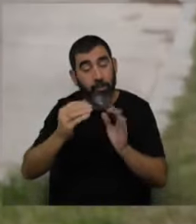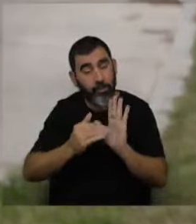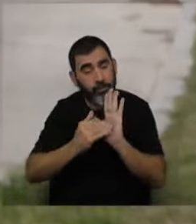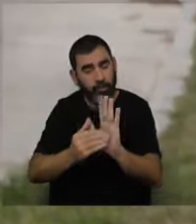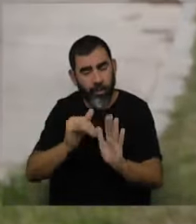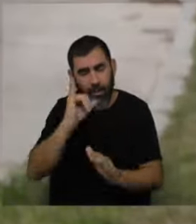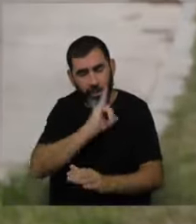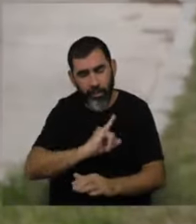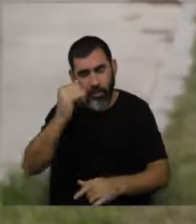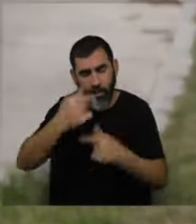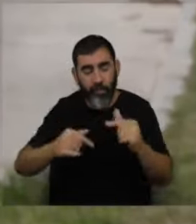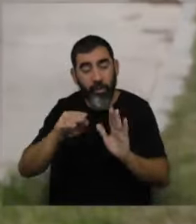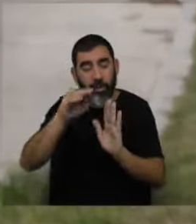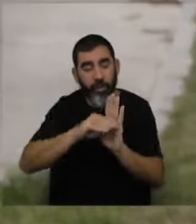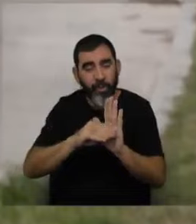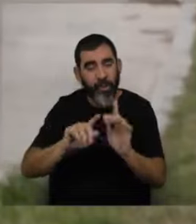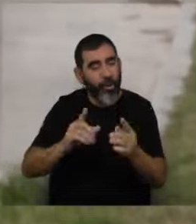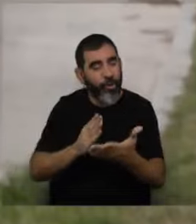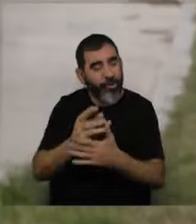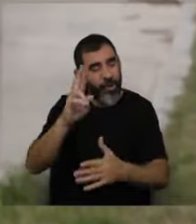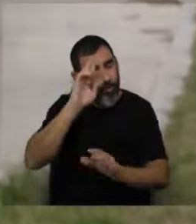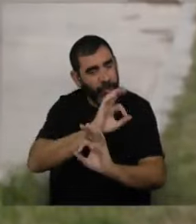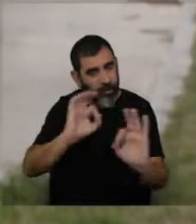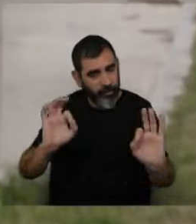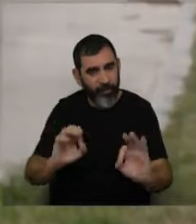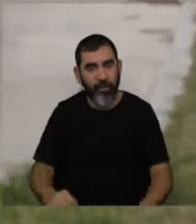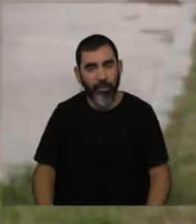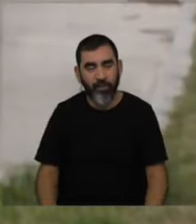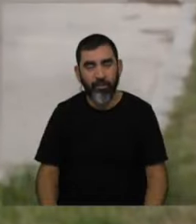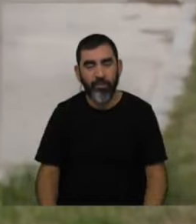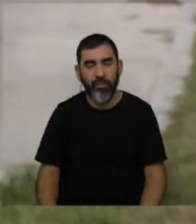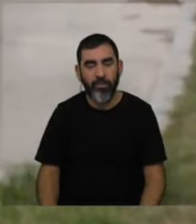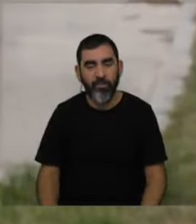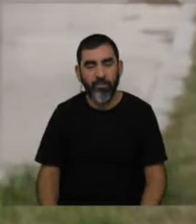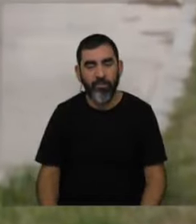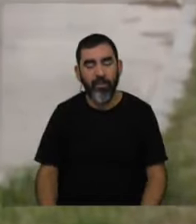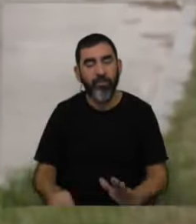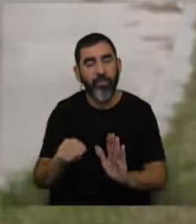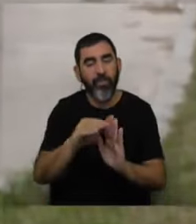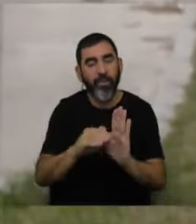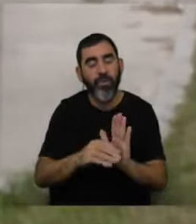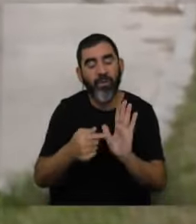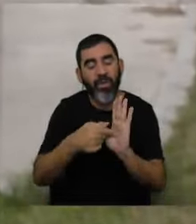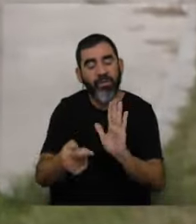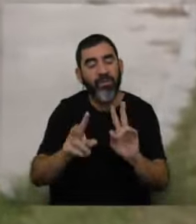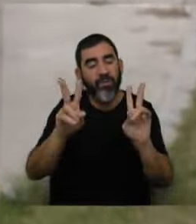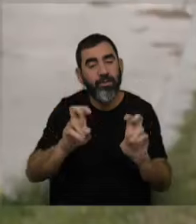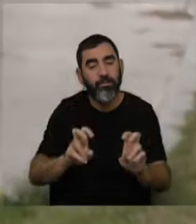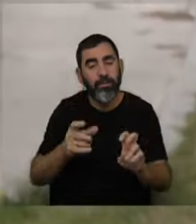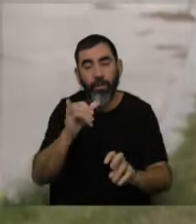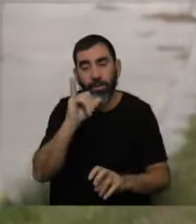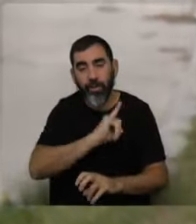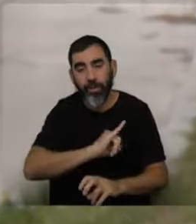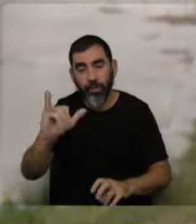varias denuncias de que el protocolo no siempre se ha cumplido en el marco de de la educación secundaria Camila y el protocolo qué implica en función de que hay una